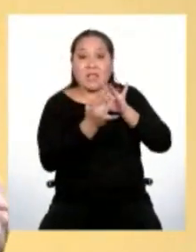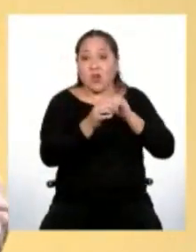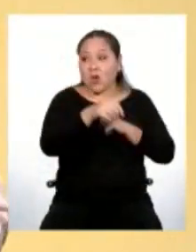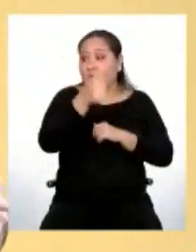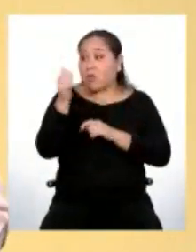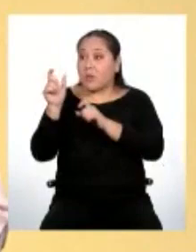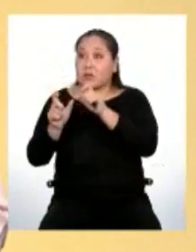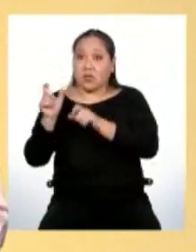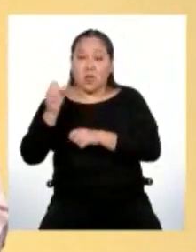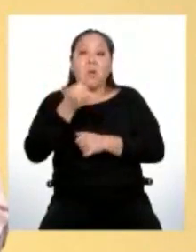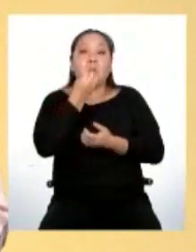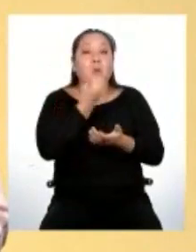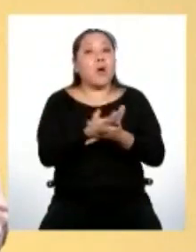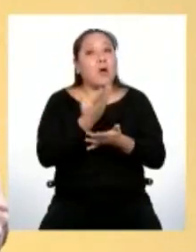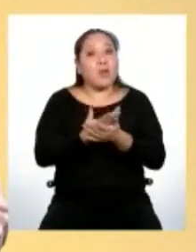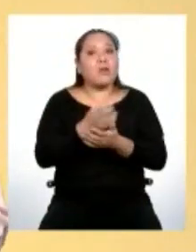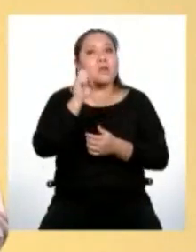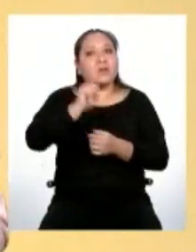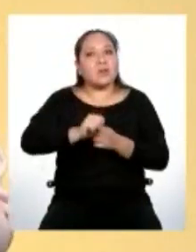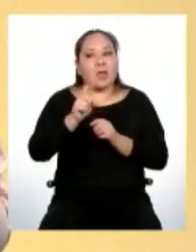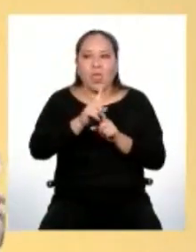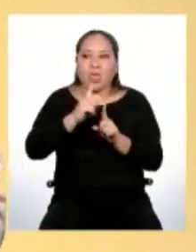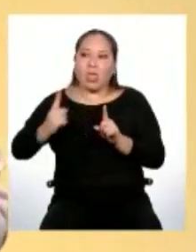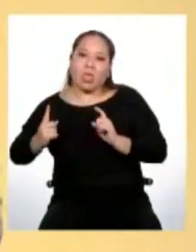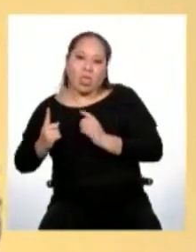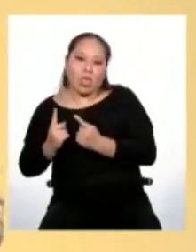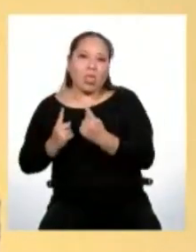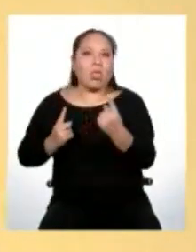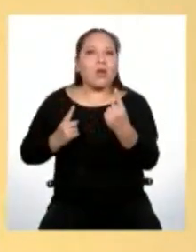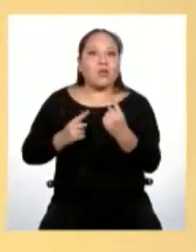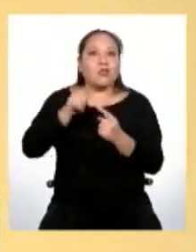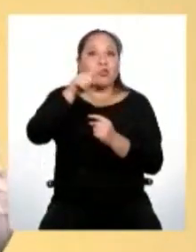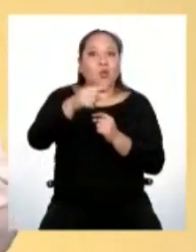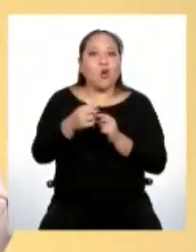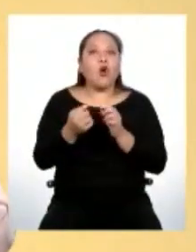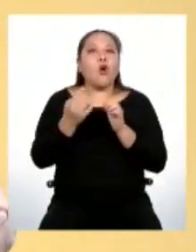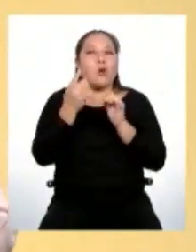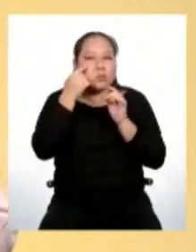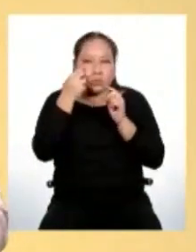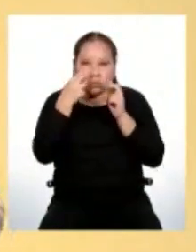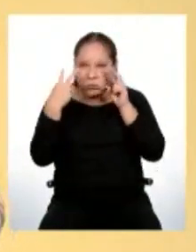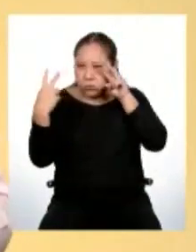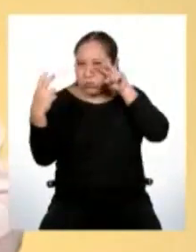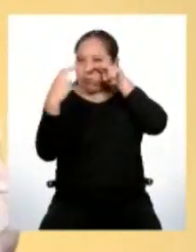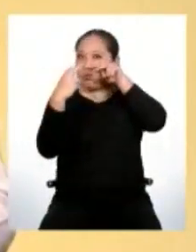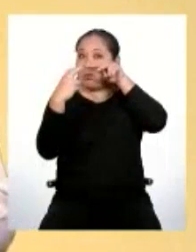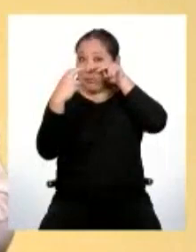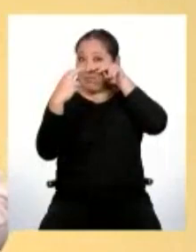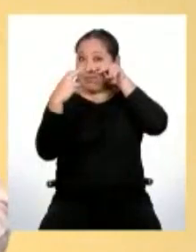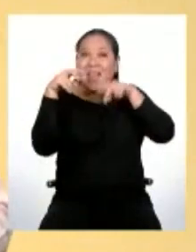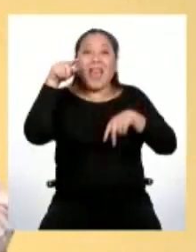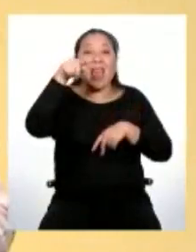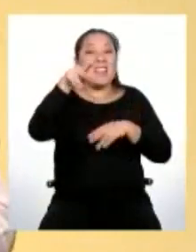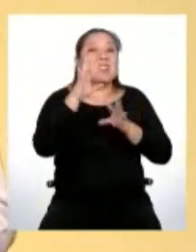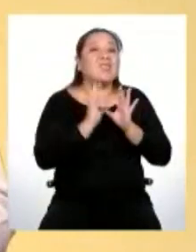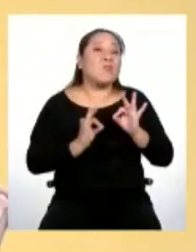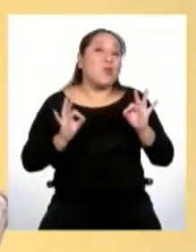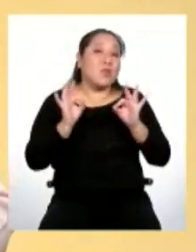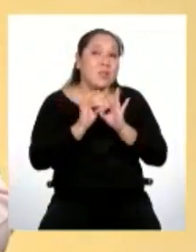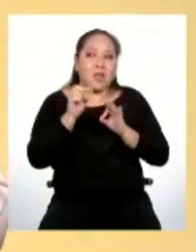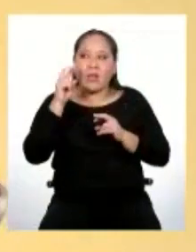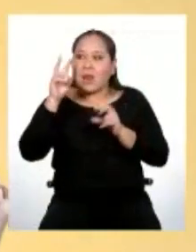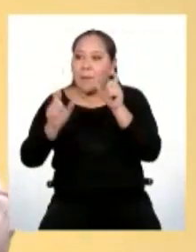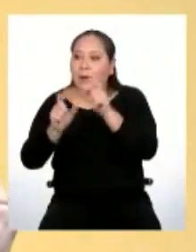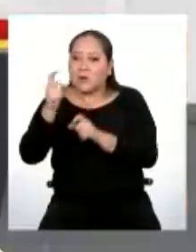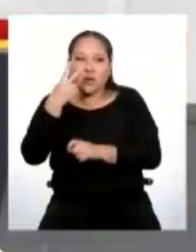buena, porque a pesar del aislamiento, había un contacto visual que es muy importante. Eso el espectador lo ve y